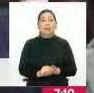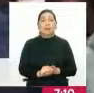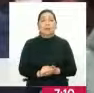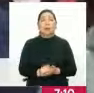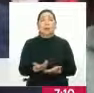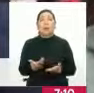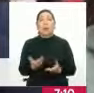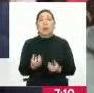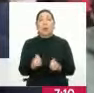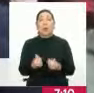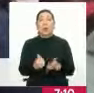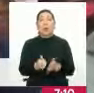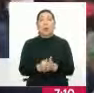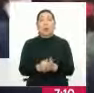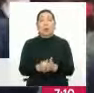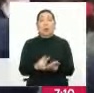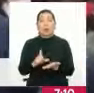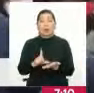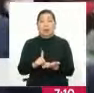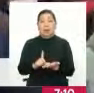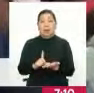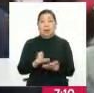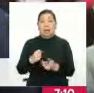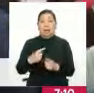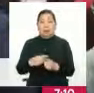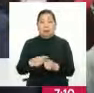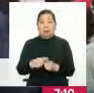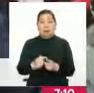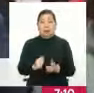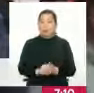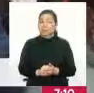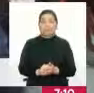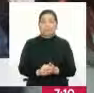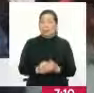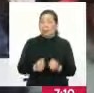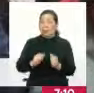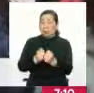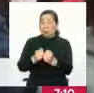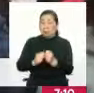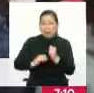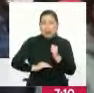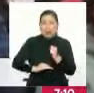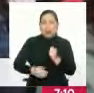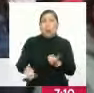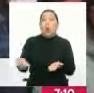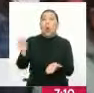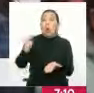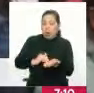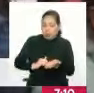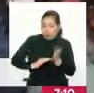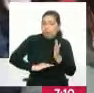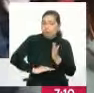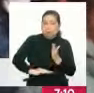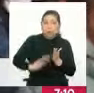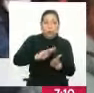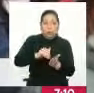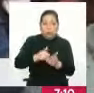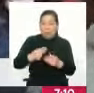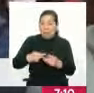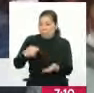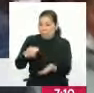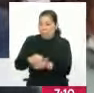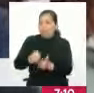Jugando en pared con Lima Expresa, destruyó esta vía que la vamos a rehabilitar con el esfuerzo de todos los